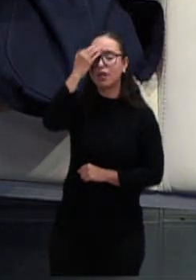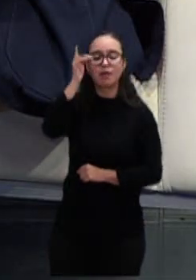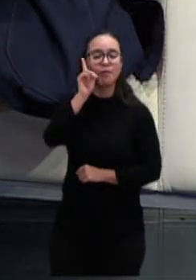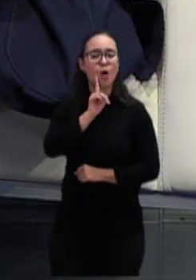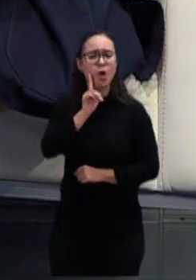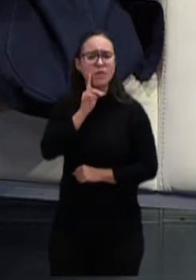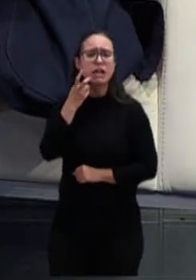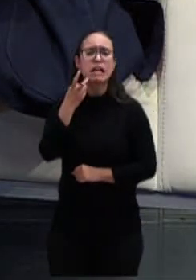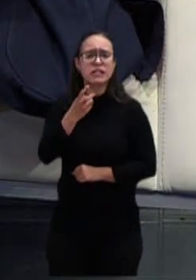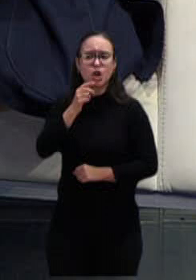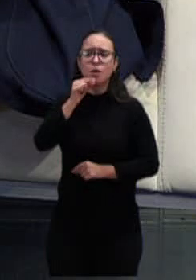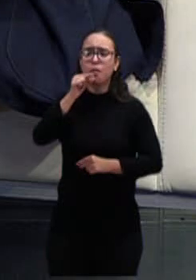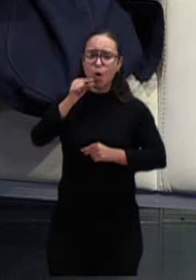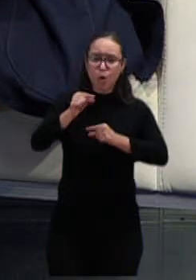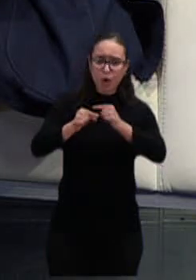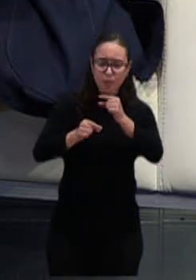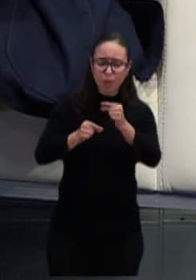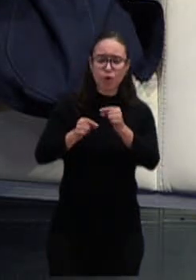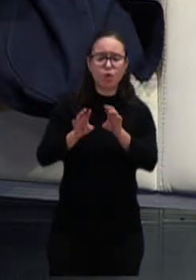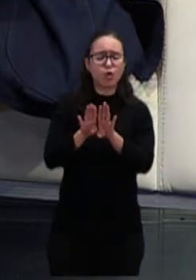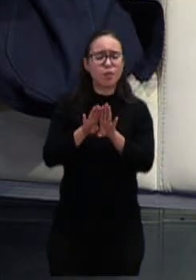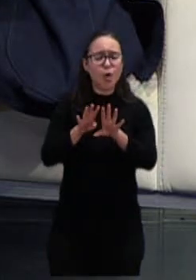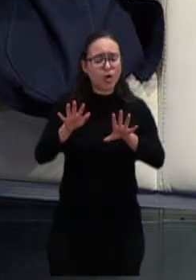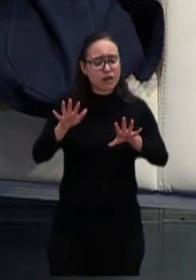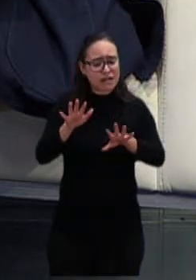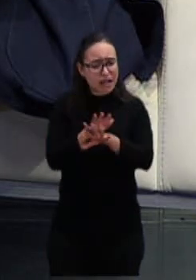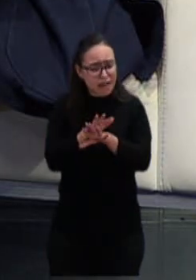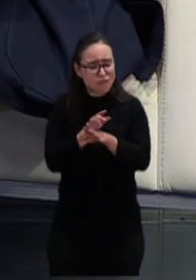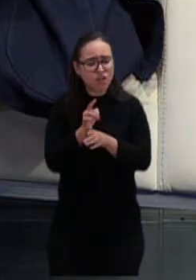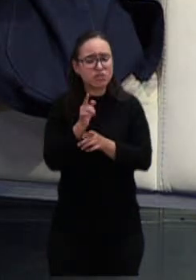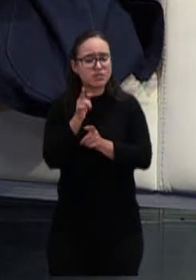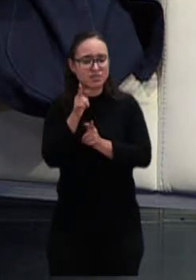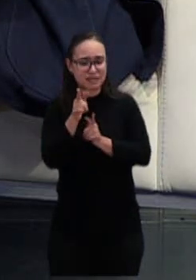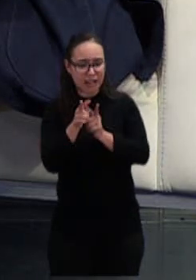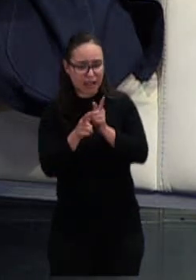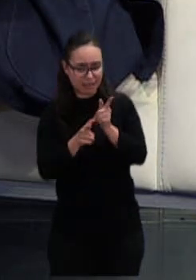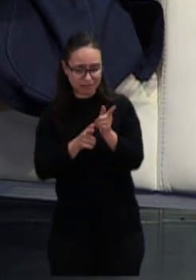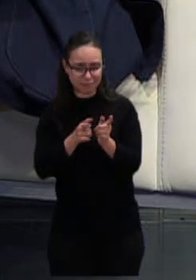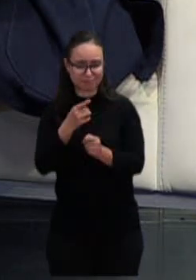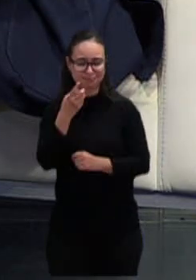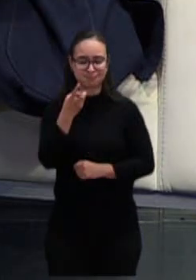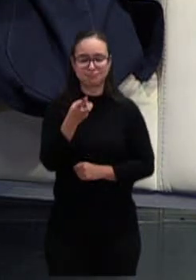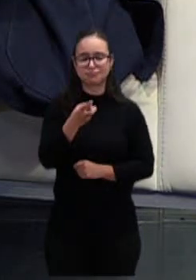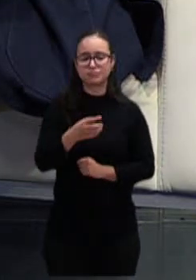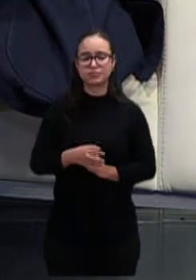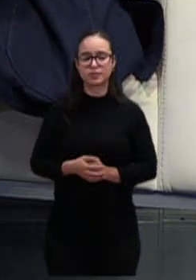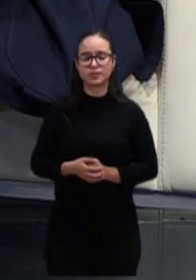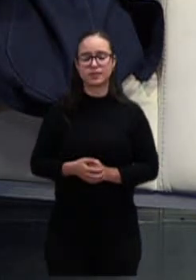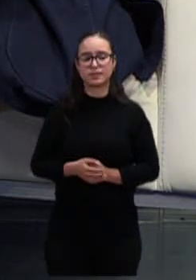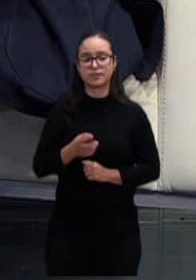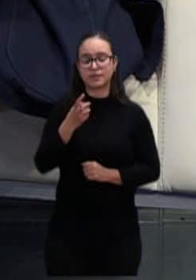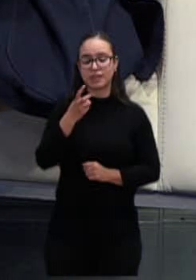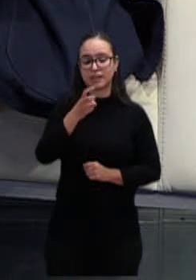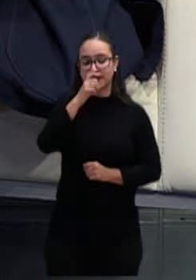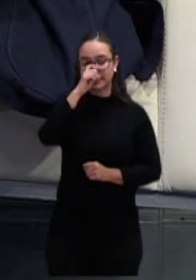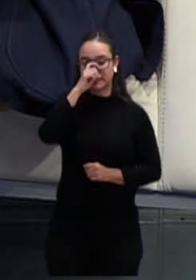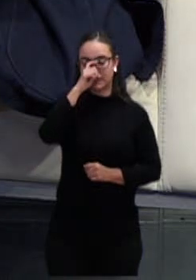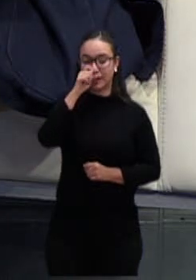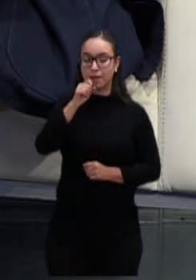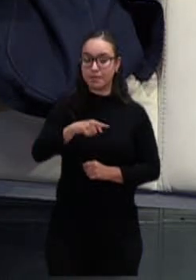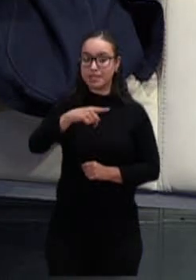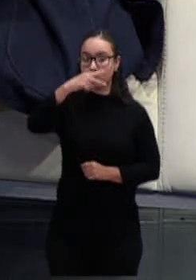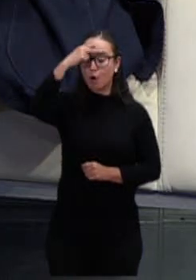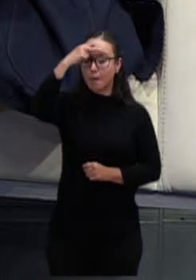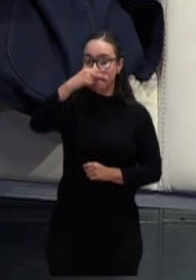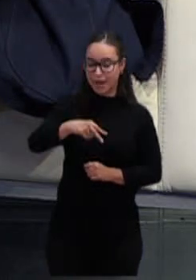que se tienen que se van dando muy lentamente si tomamos en cuenta que esos cambios se han notado más aquí en méxico